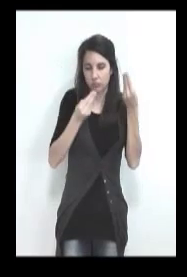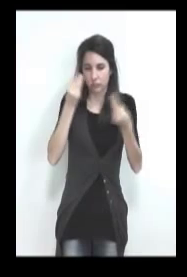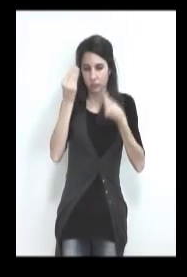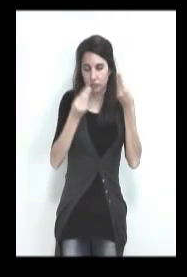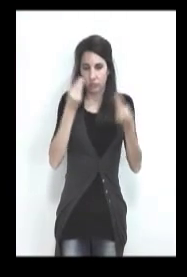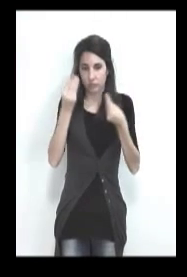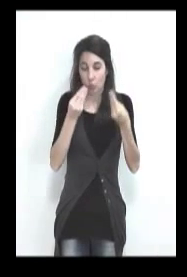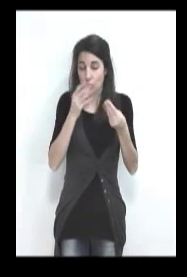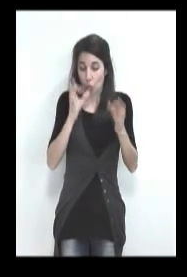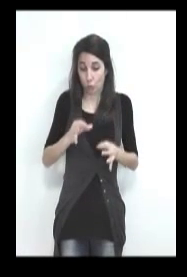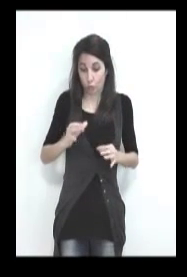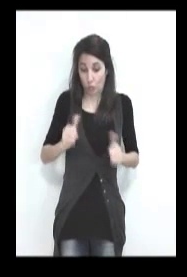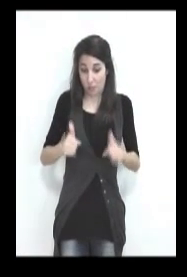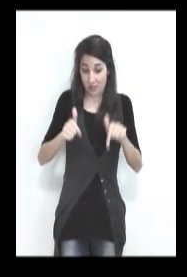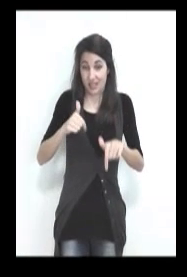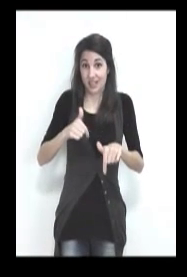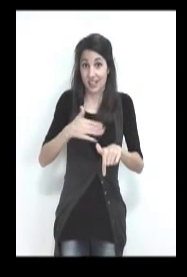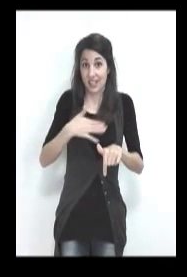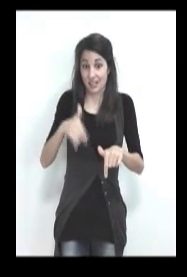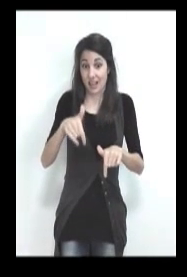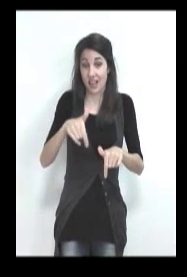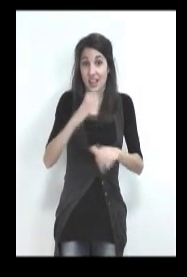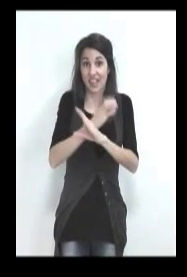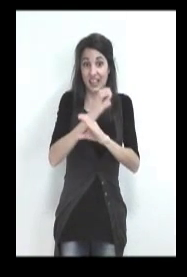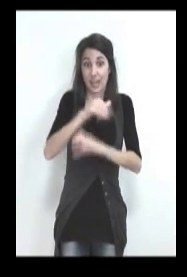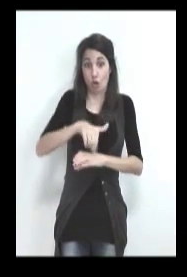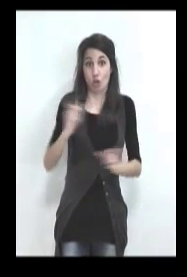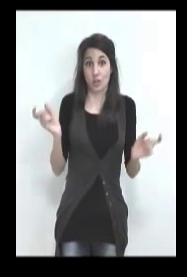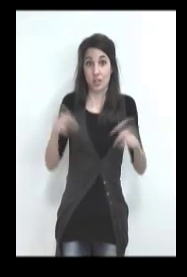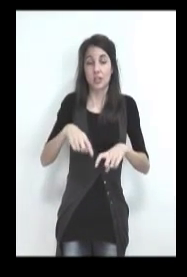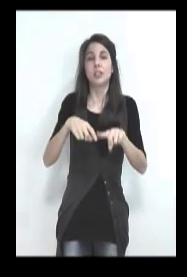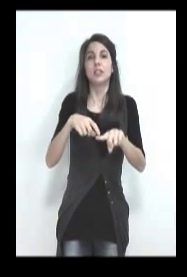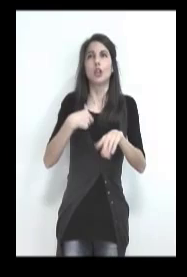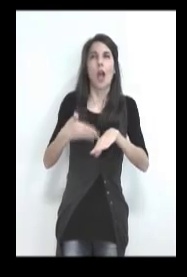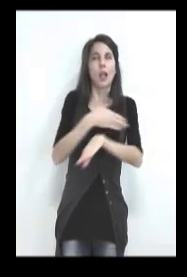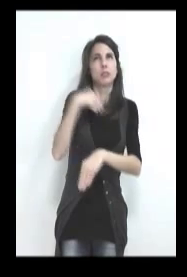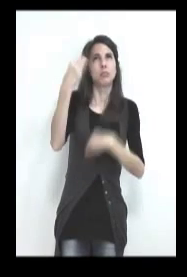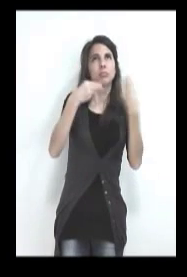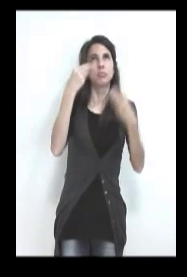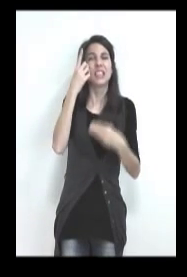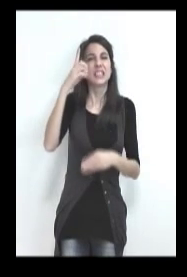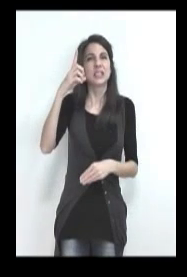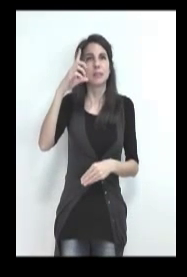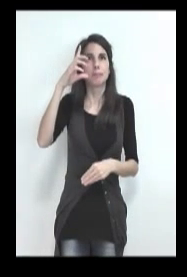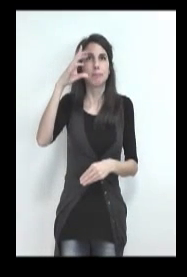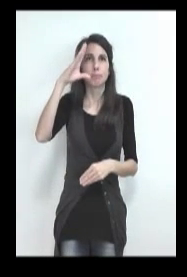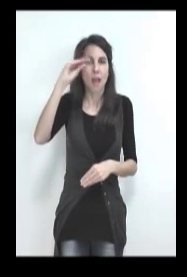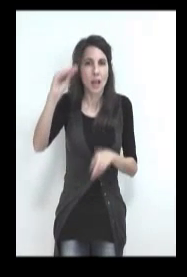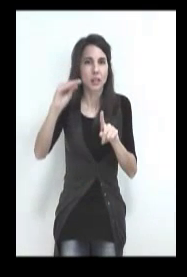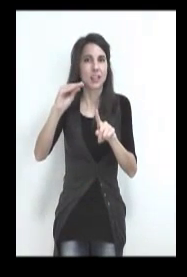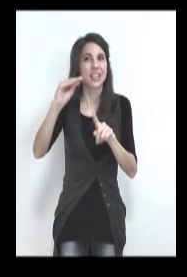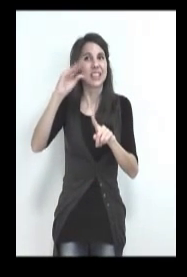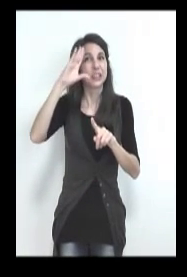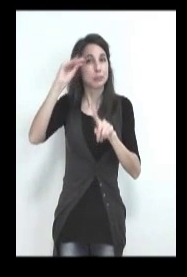este taller y precisamente empezaba así, ¿no? El Smart se le está añadiendo a muchas